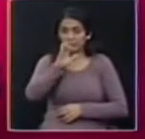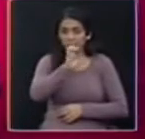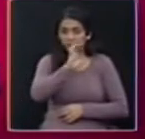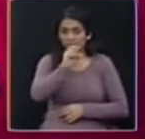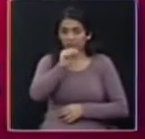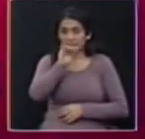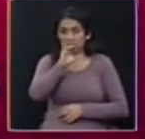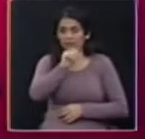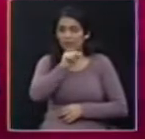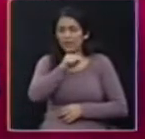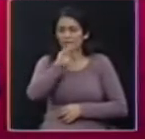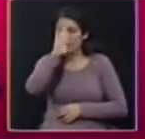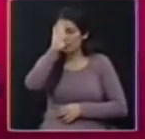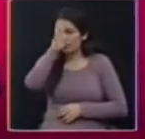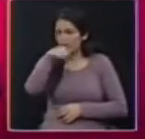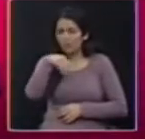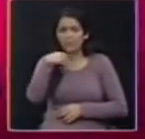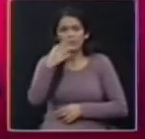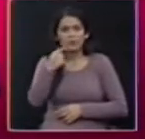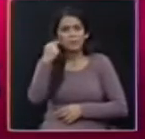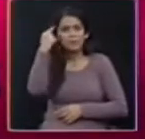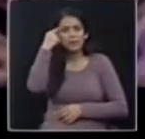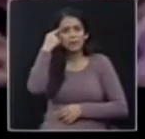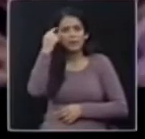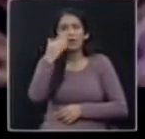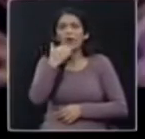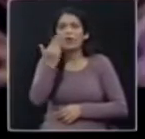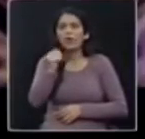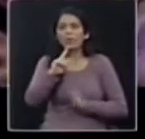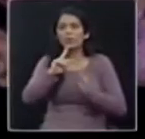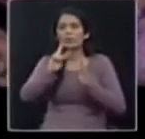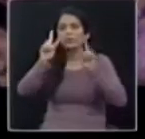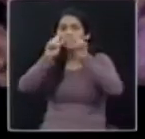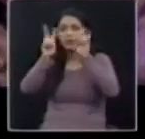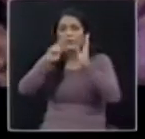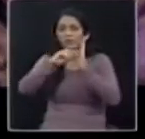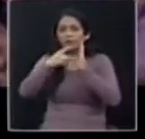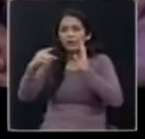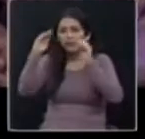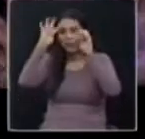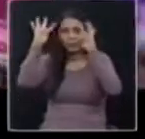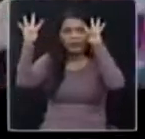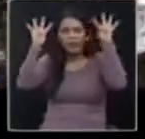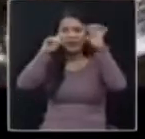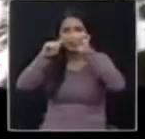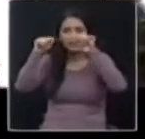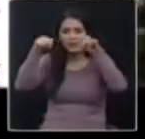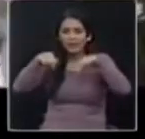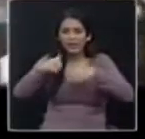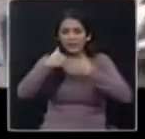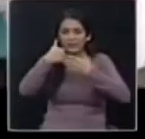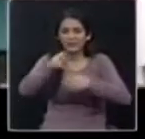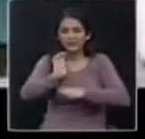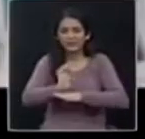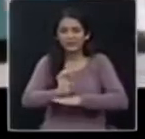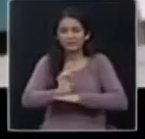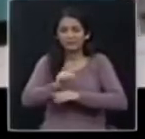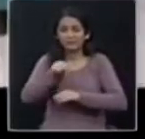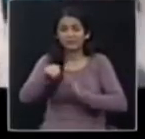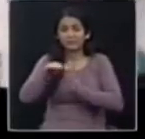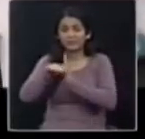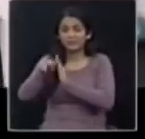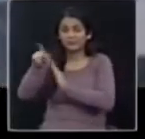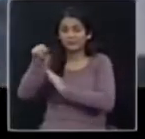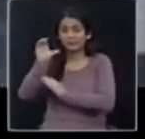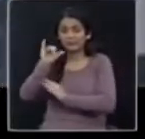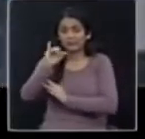de innovación como un mecanismo de desarrollo social y económico en el país. El Banco del Pacífico siempre se